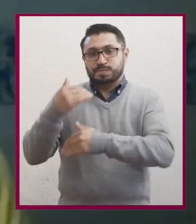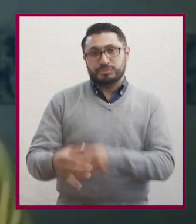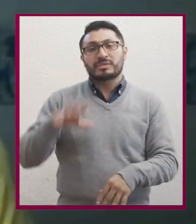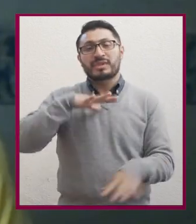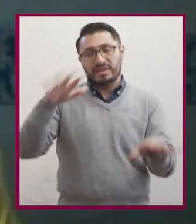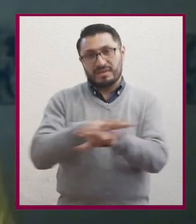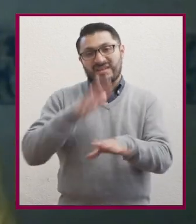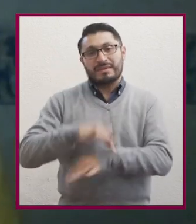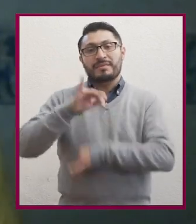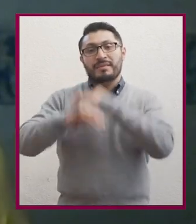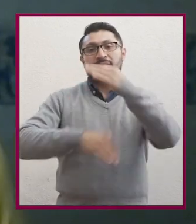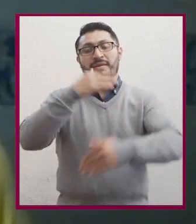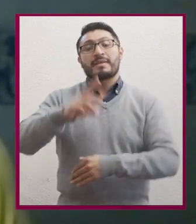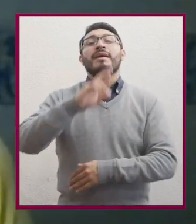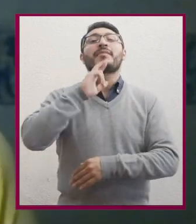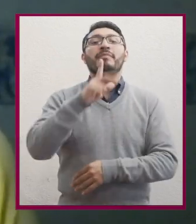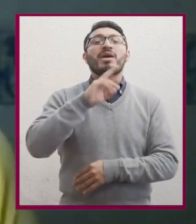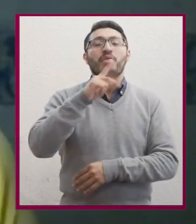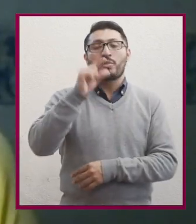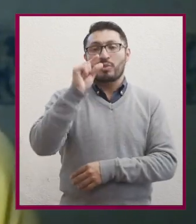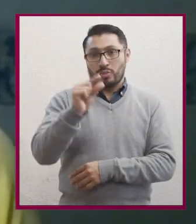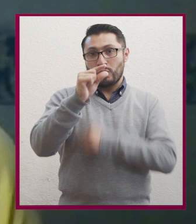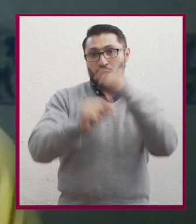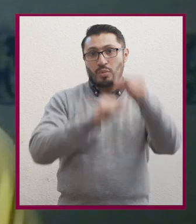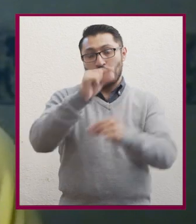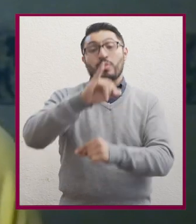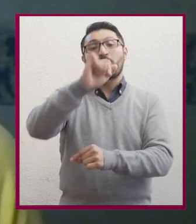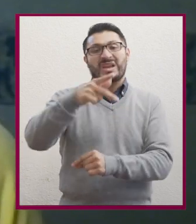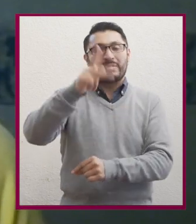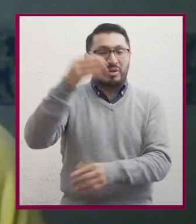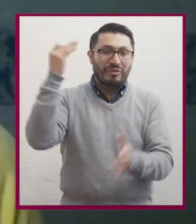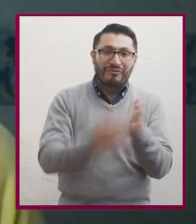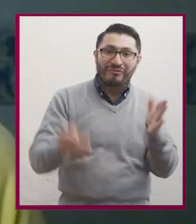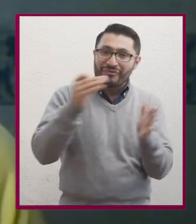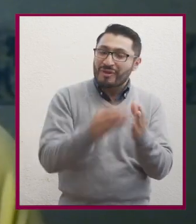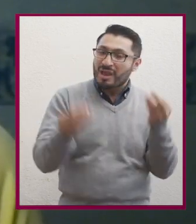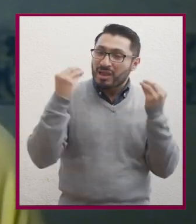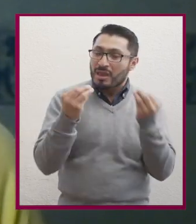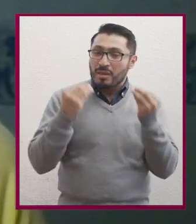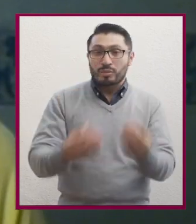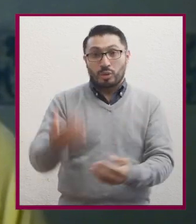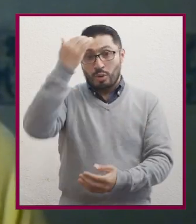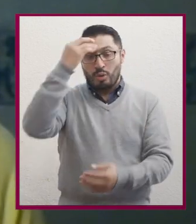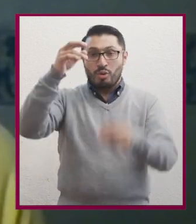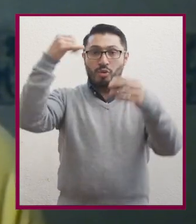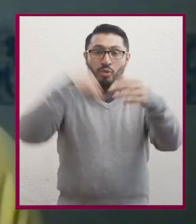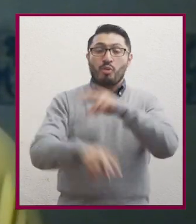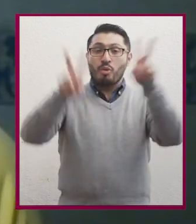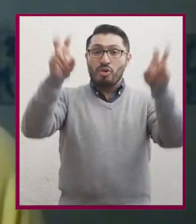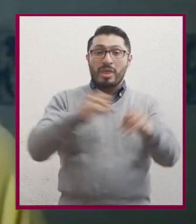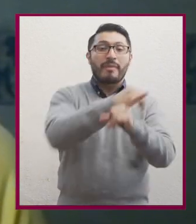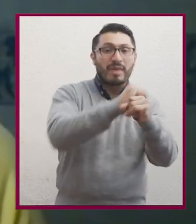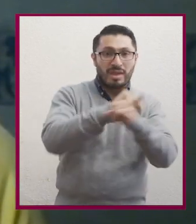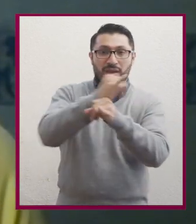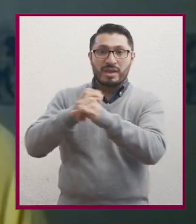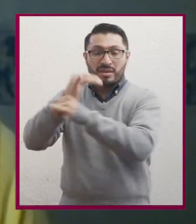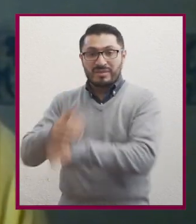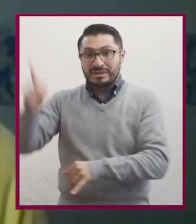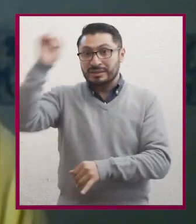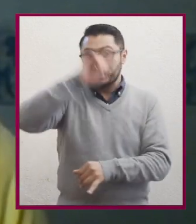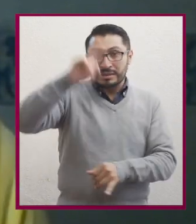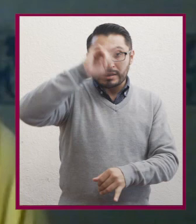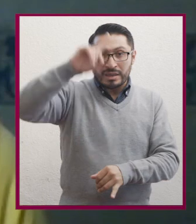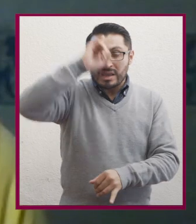habido mejorías, sí, pero que aún falta mucho por hacer, que conozcan sobre el tema, que investiguen, que hay muchísimos